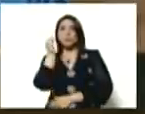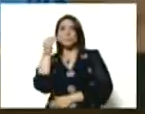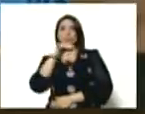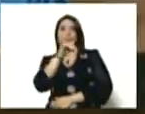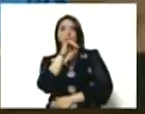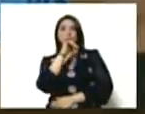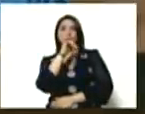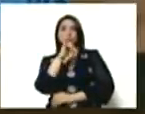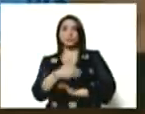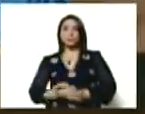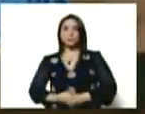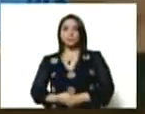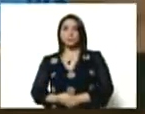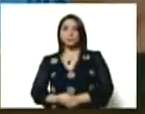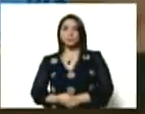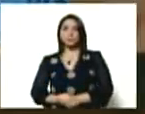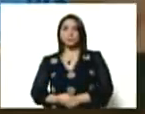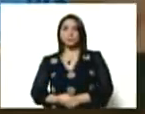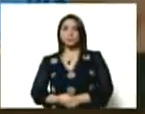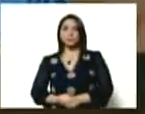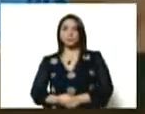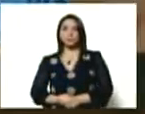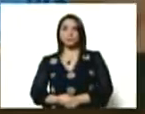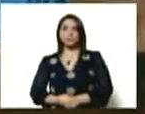información de interés.